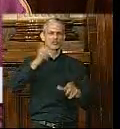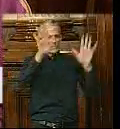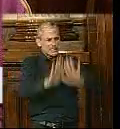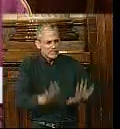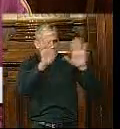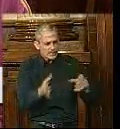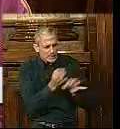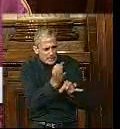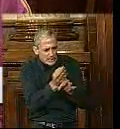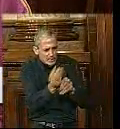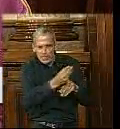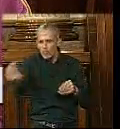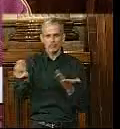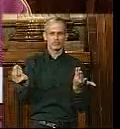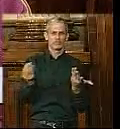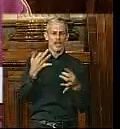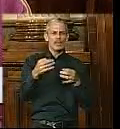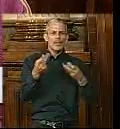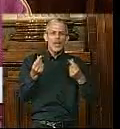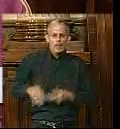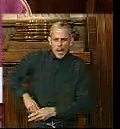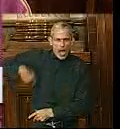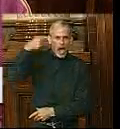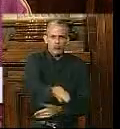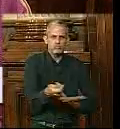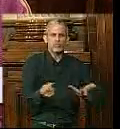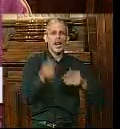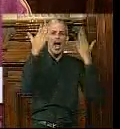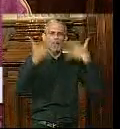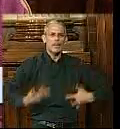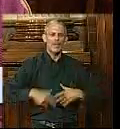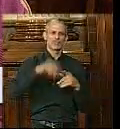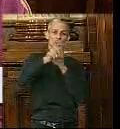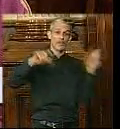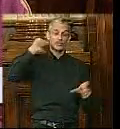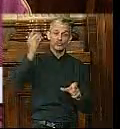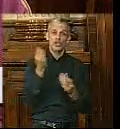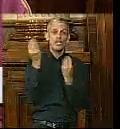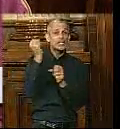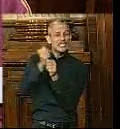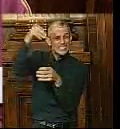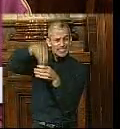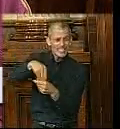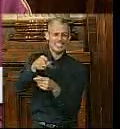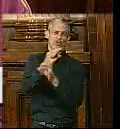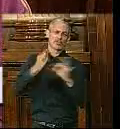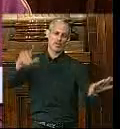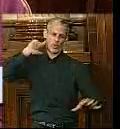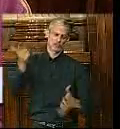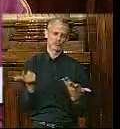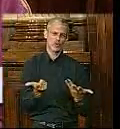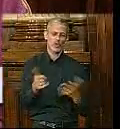hay que invertir en eso, en formación de las personas sordas para que trabajen adentro de las escuelas como